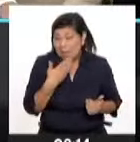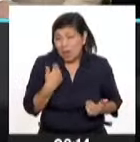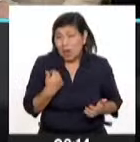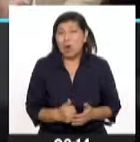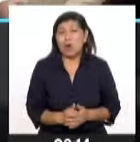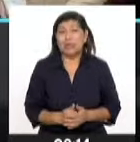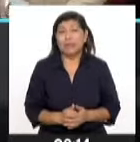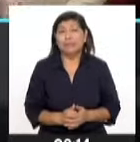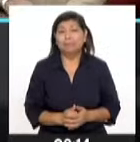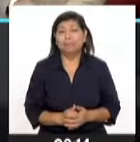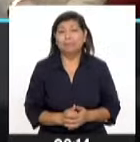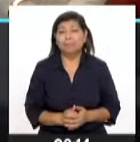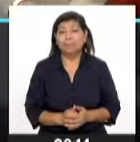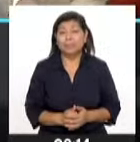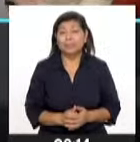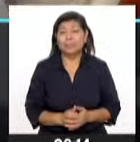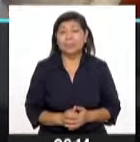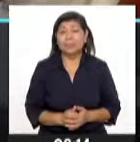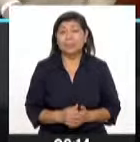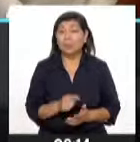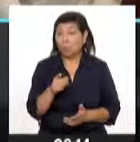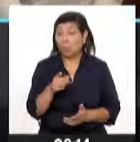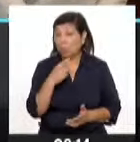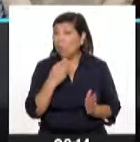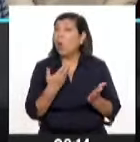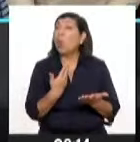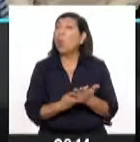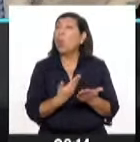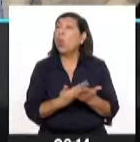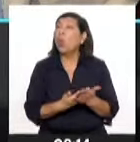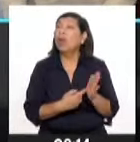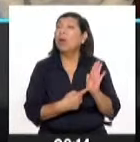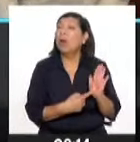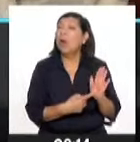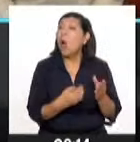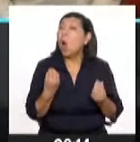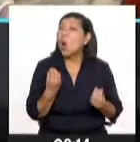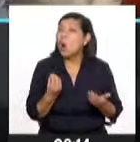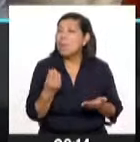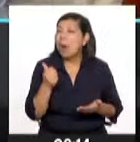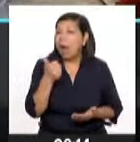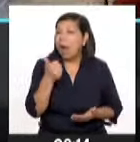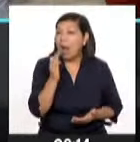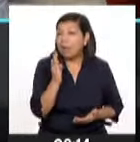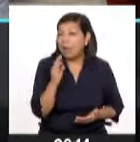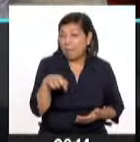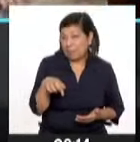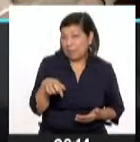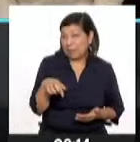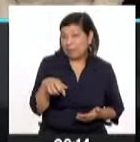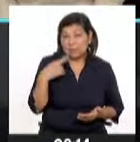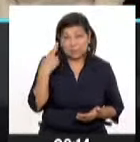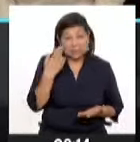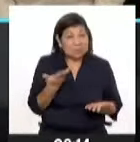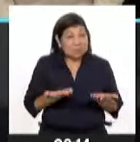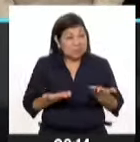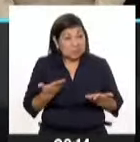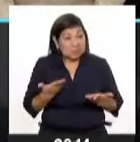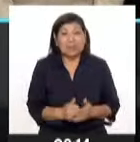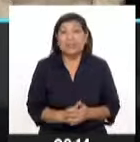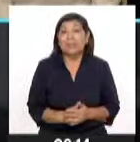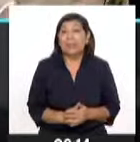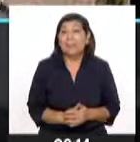¿no? Por ejemplo, ustedes pueden constatar cómo cada vez que los fondos de las FP caen por alguna razón coyuntural o